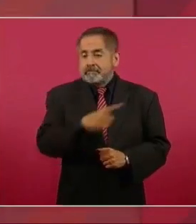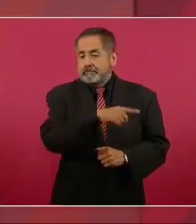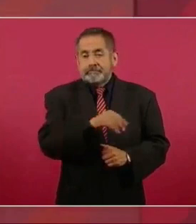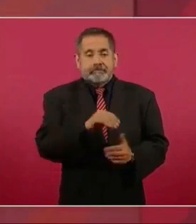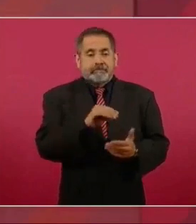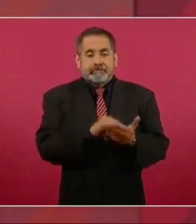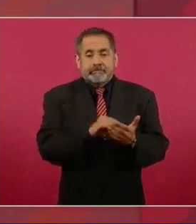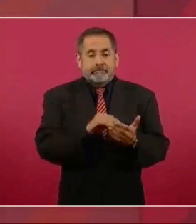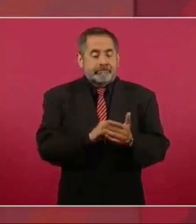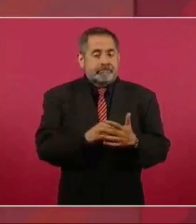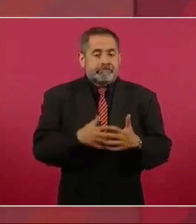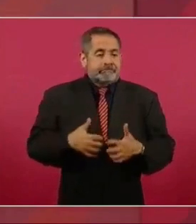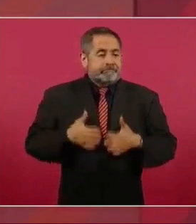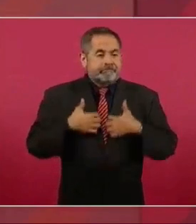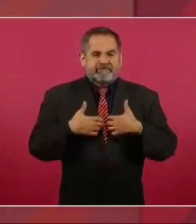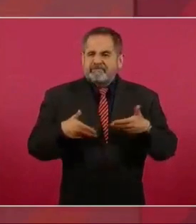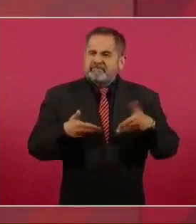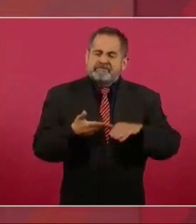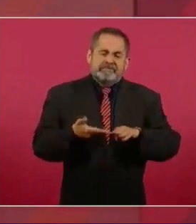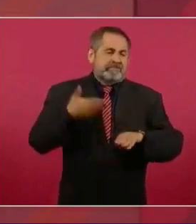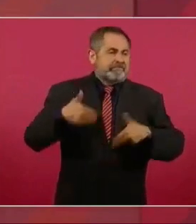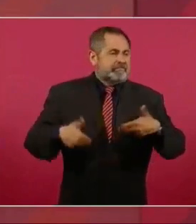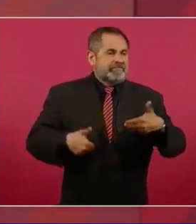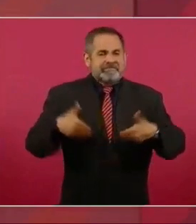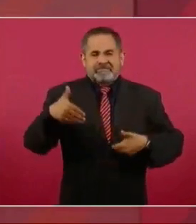están muy molestos.